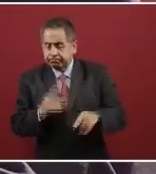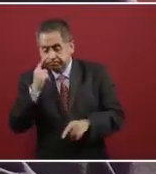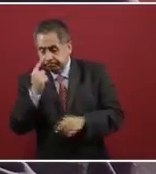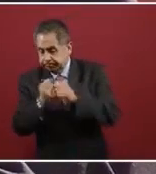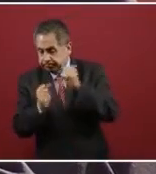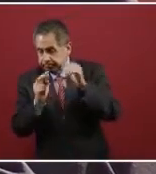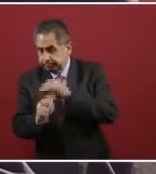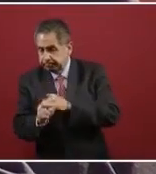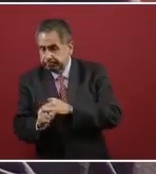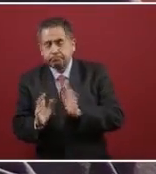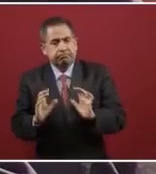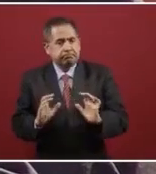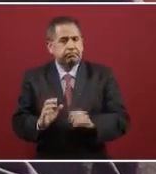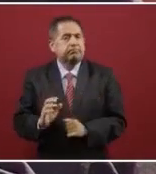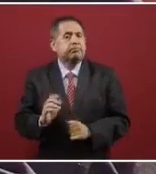no